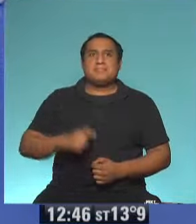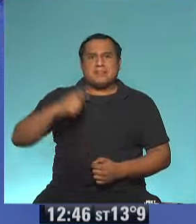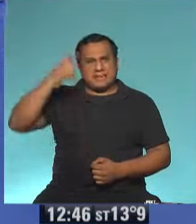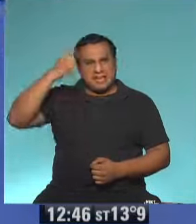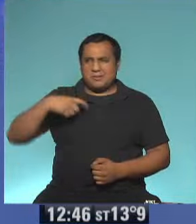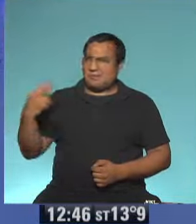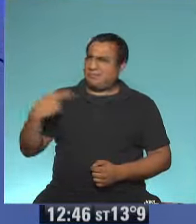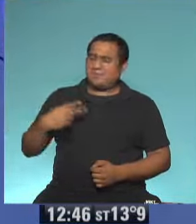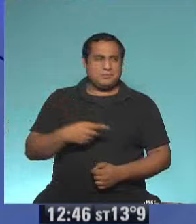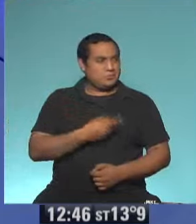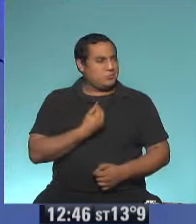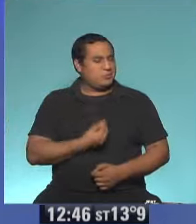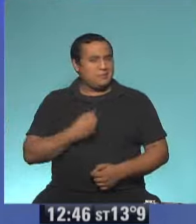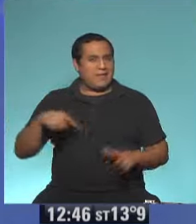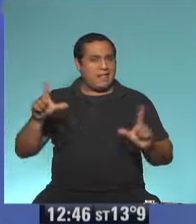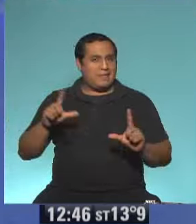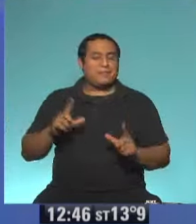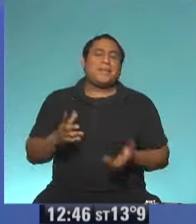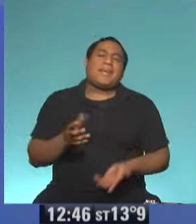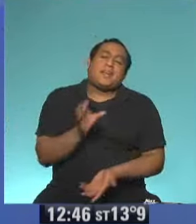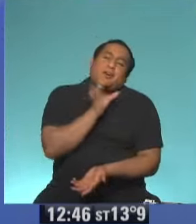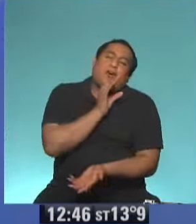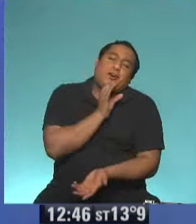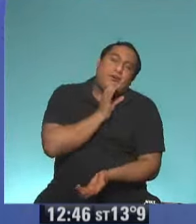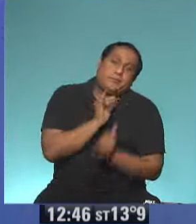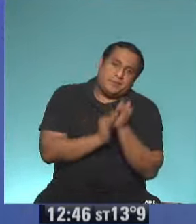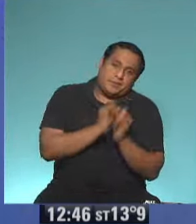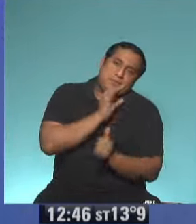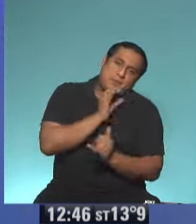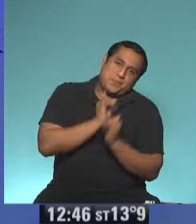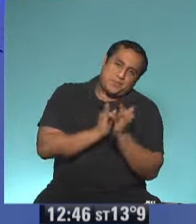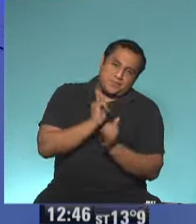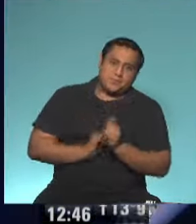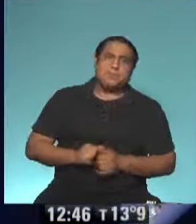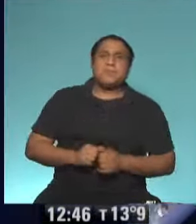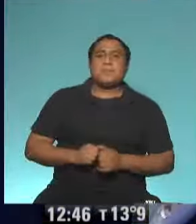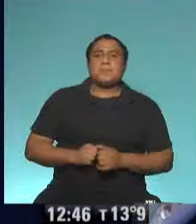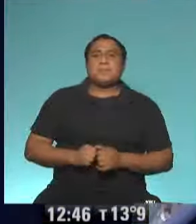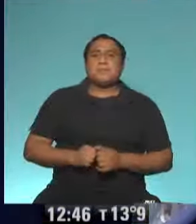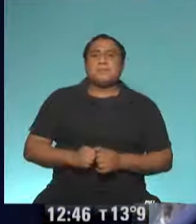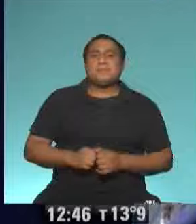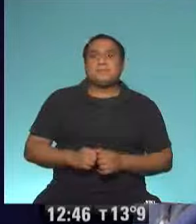¿cómo vas a decir no, eso? No, ¿cómo vas a decir eso en televisión, es un Pablo? Chiste, es un escuchá. Chiste. Ya sí. saben, a ver si alguien pone el hermano.